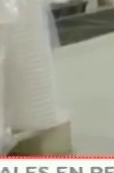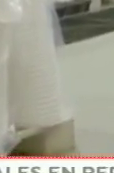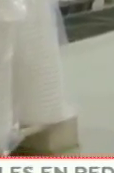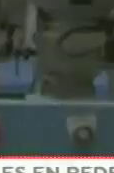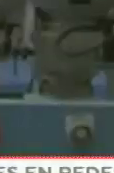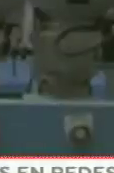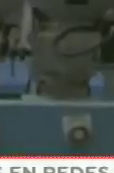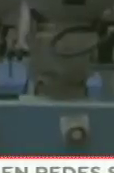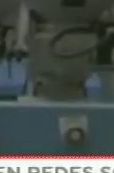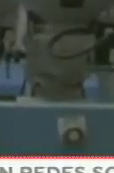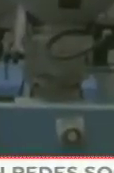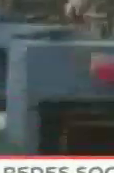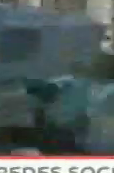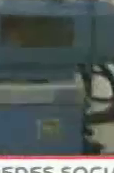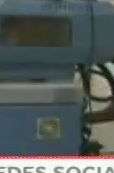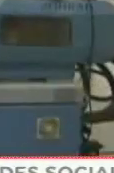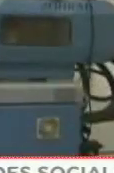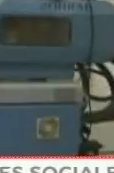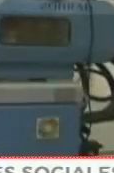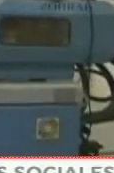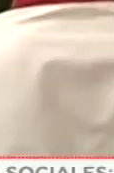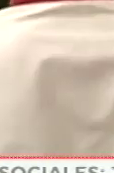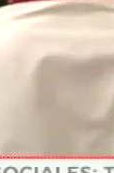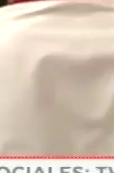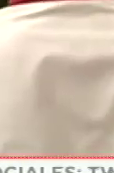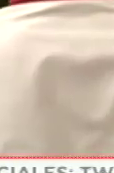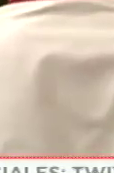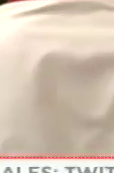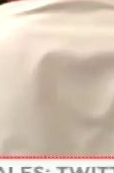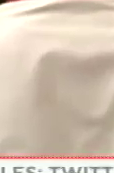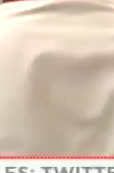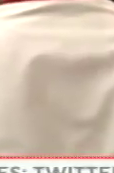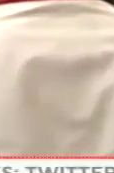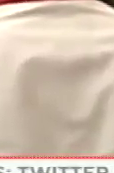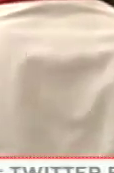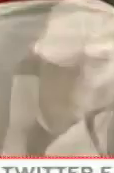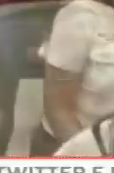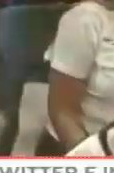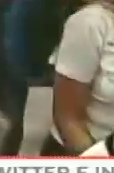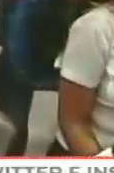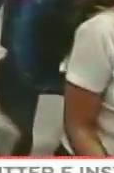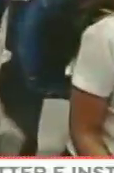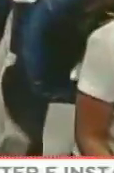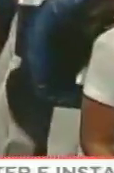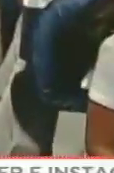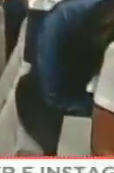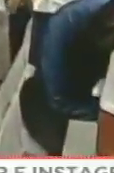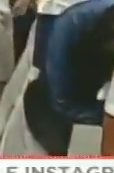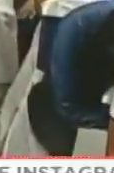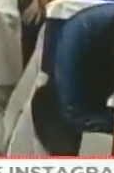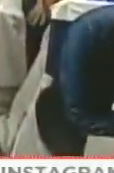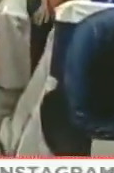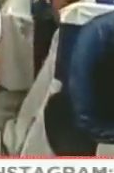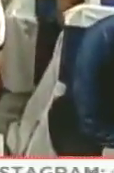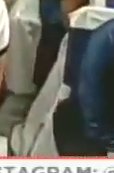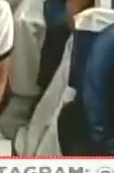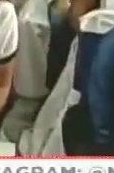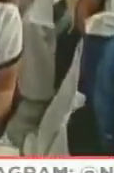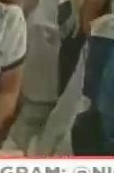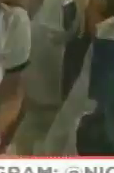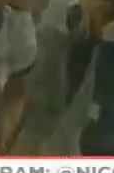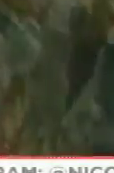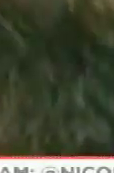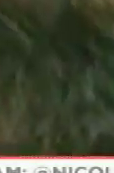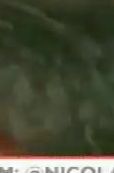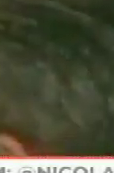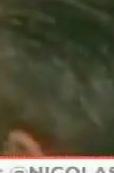2019-2025. Es convertir a Venezuela en un país potencia en lo social, lo económico y lo político dentro de la gran potencia naciente de América Latina